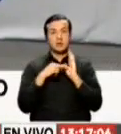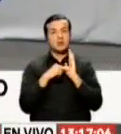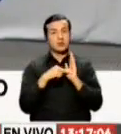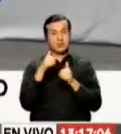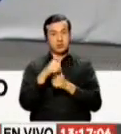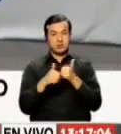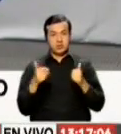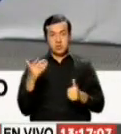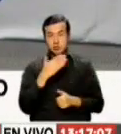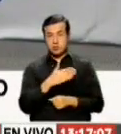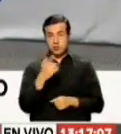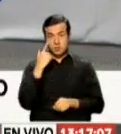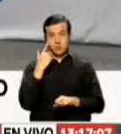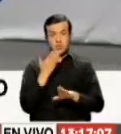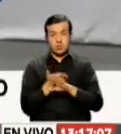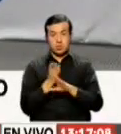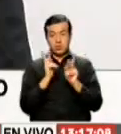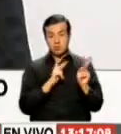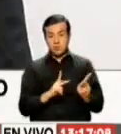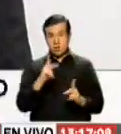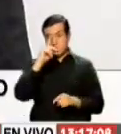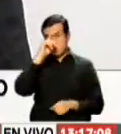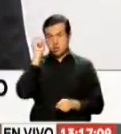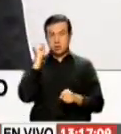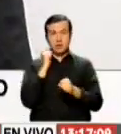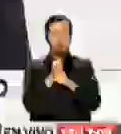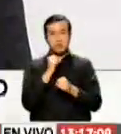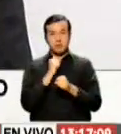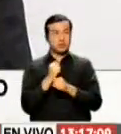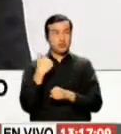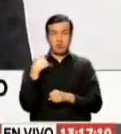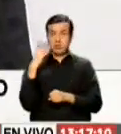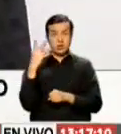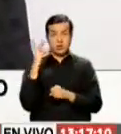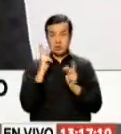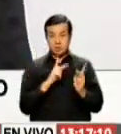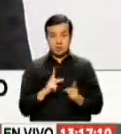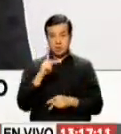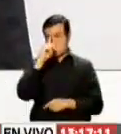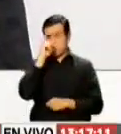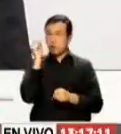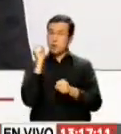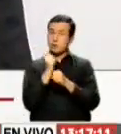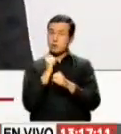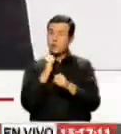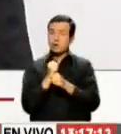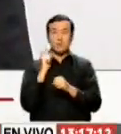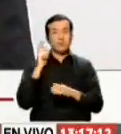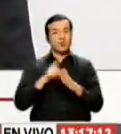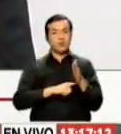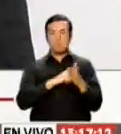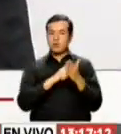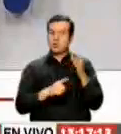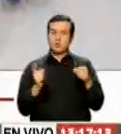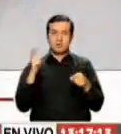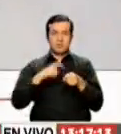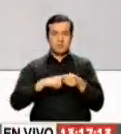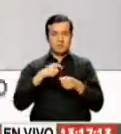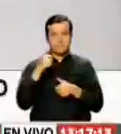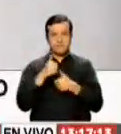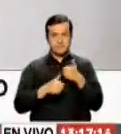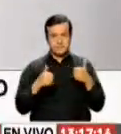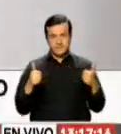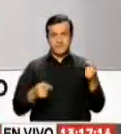los candidatos es la presentación de un plan de trabajo. De no tener el plan de trabajo, estarían impedidos a inscribir las candidatas.